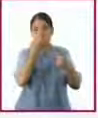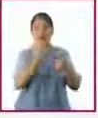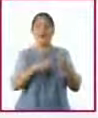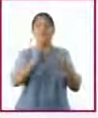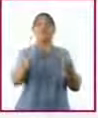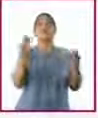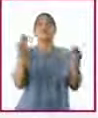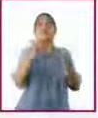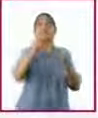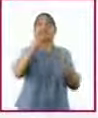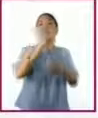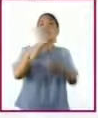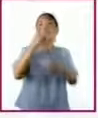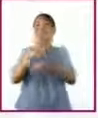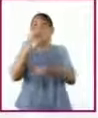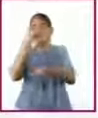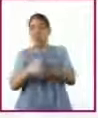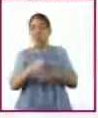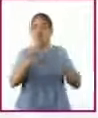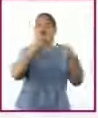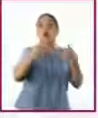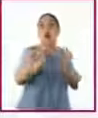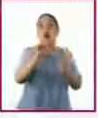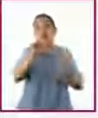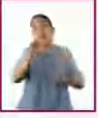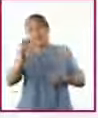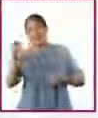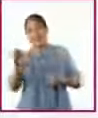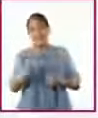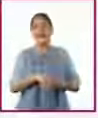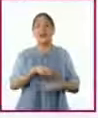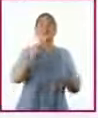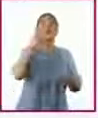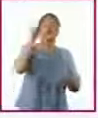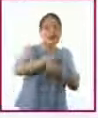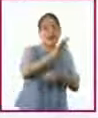grado, grupo, fecha de préstamo,